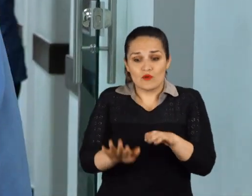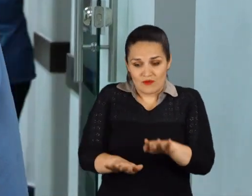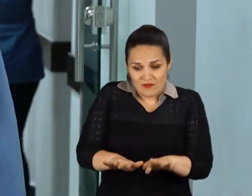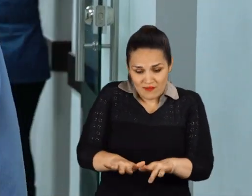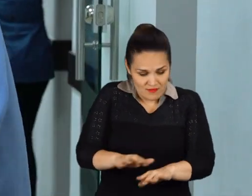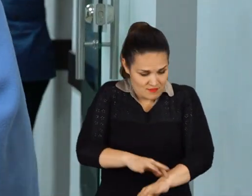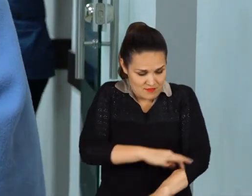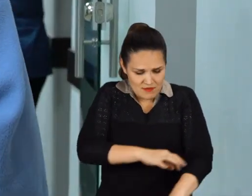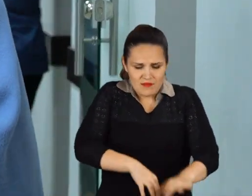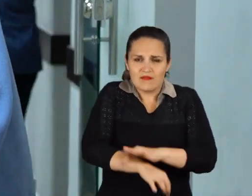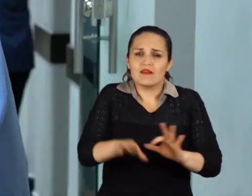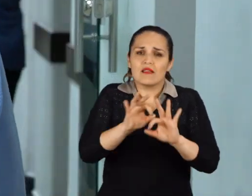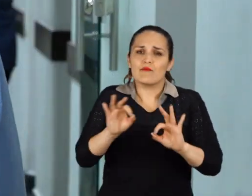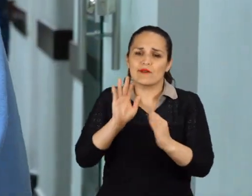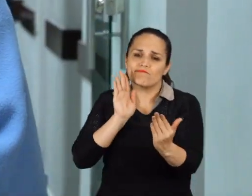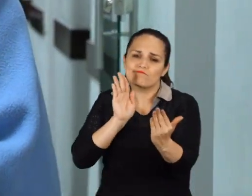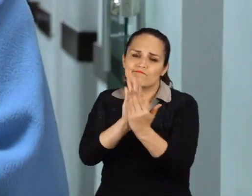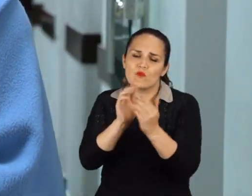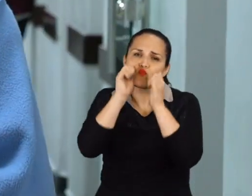paciente.